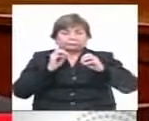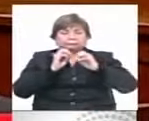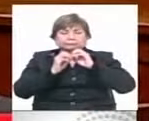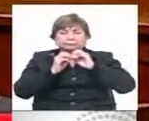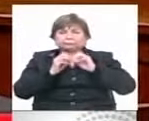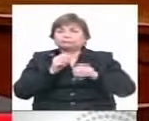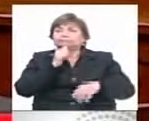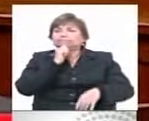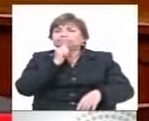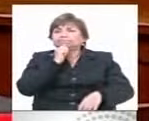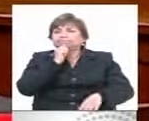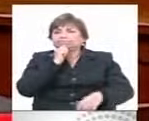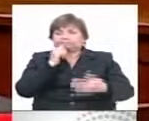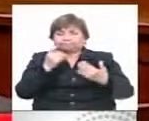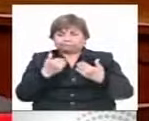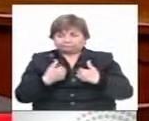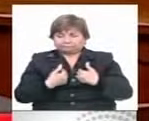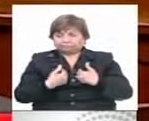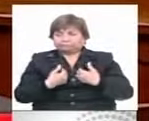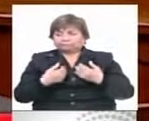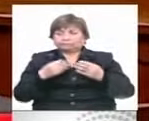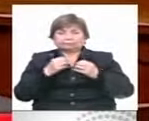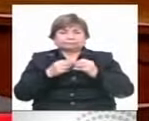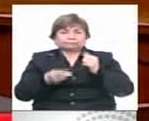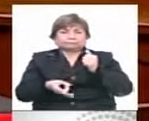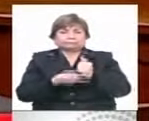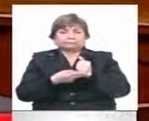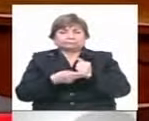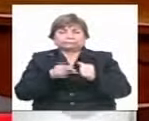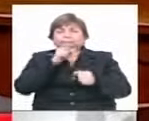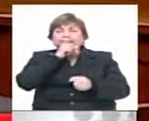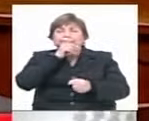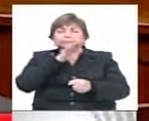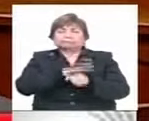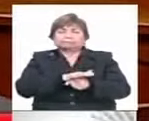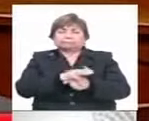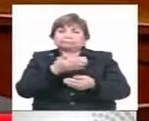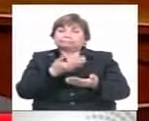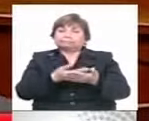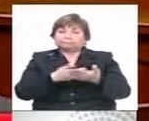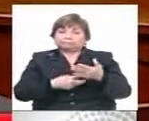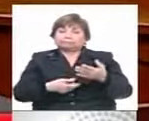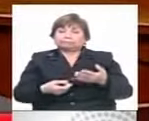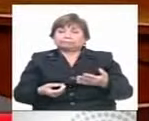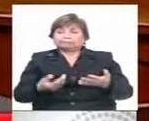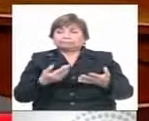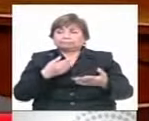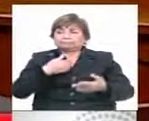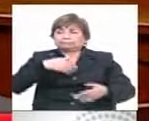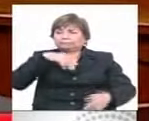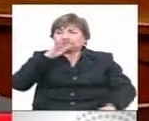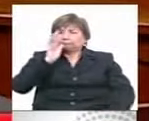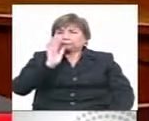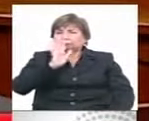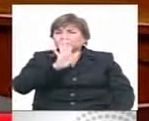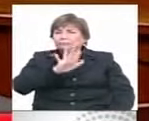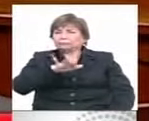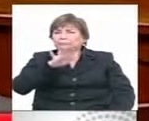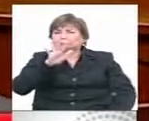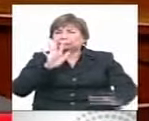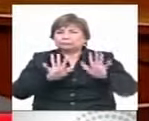empresas privadas que tienen los mayores compromisos de inversión en curso. Son más de 15 mil